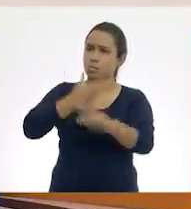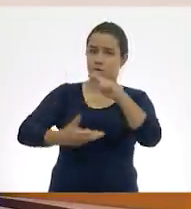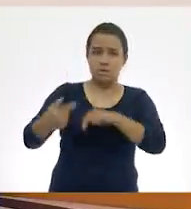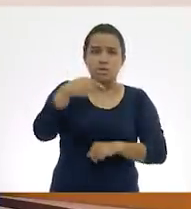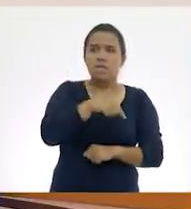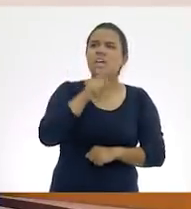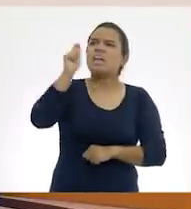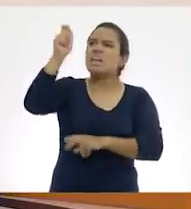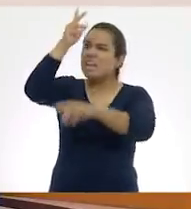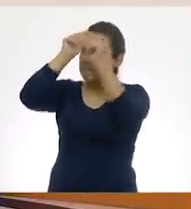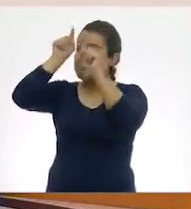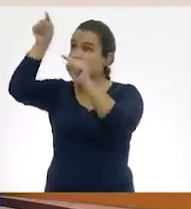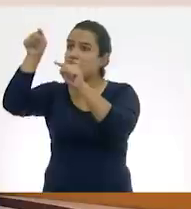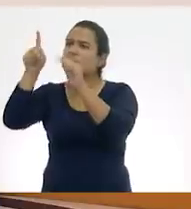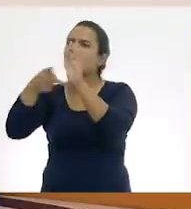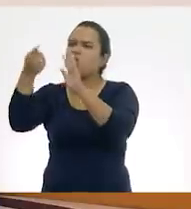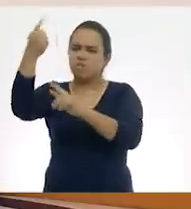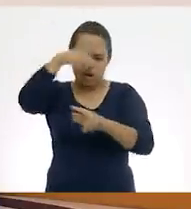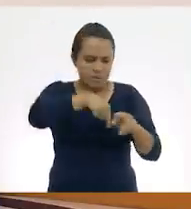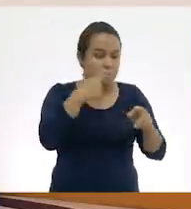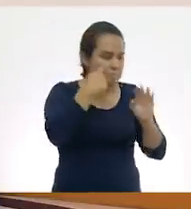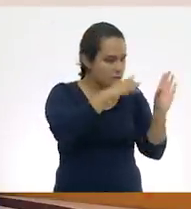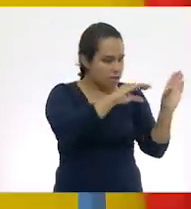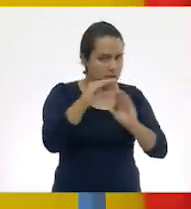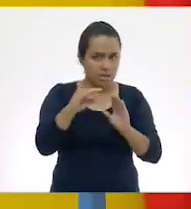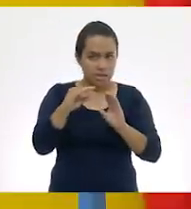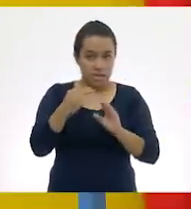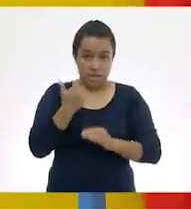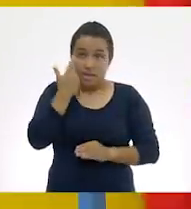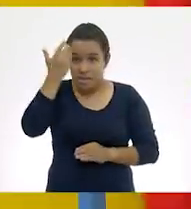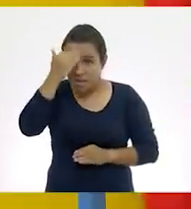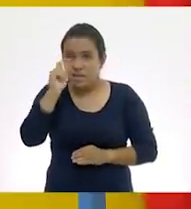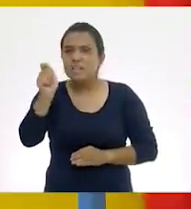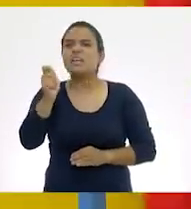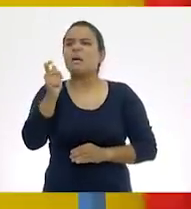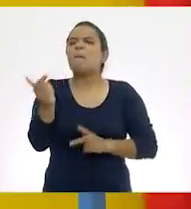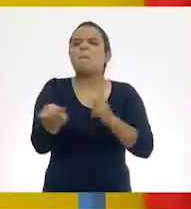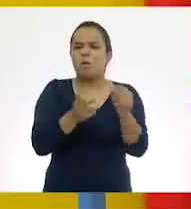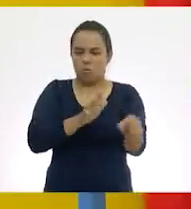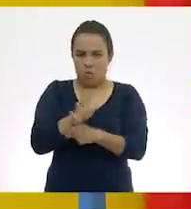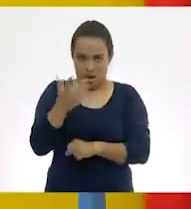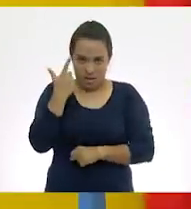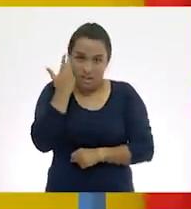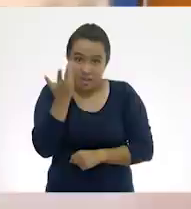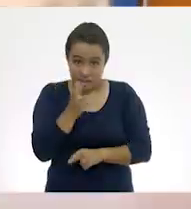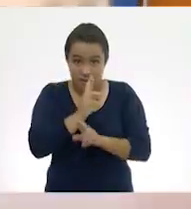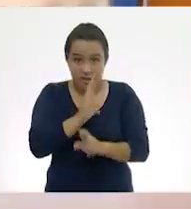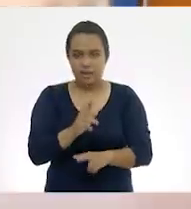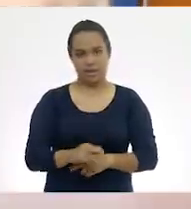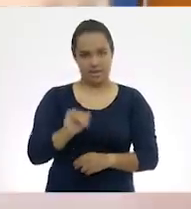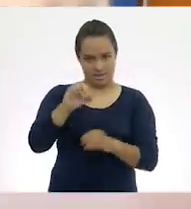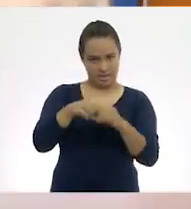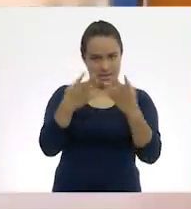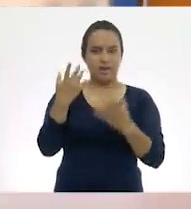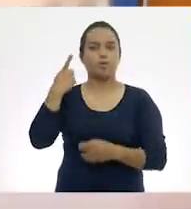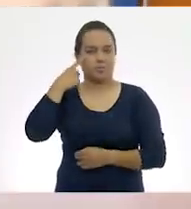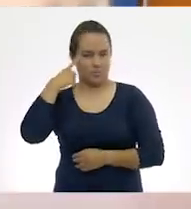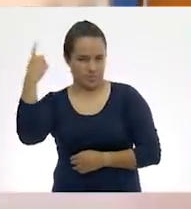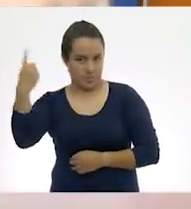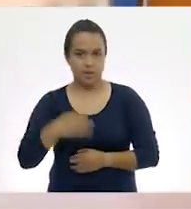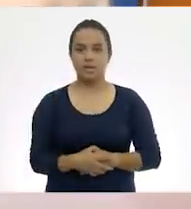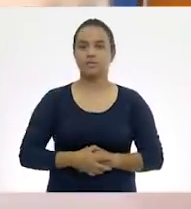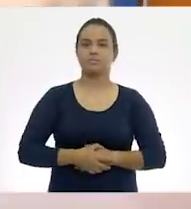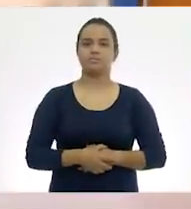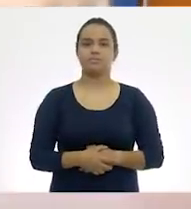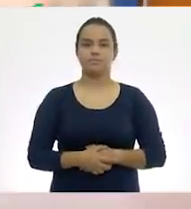aprendió acerca del cerebro. ¿Te gustaría saber cuáles fueron las preguntas que le hicimos? Por supuesto que me gustaría, claro. Muy bien, entonces vamos a verla. Vamos.